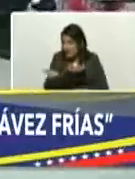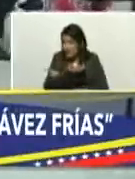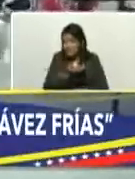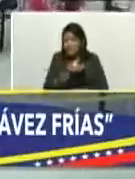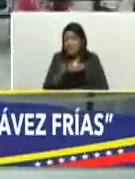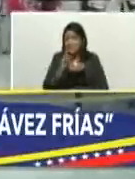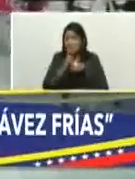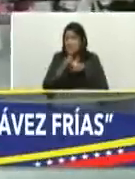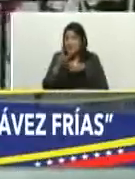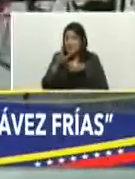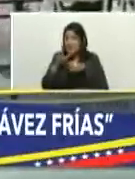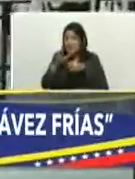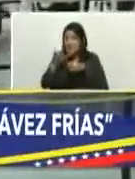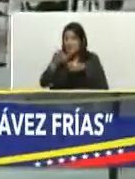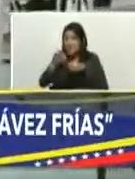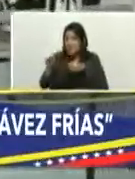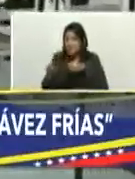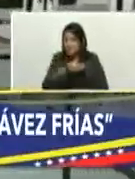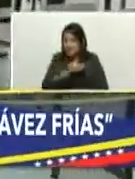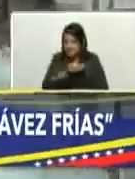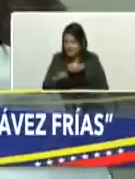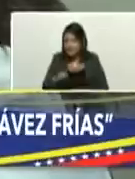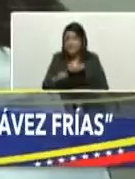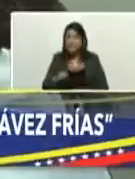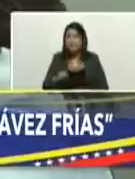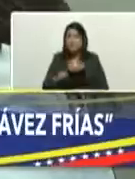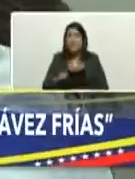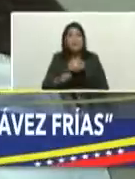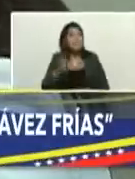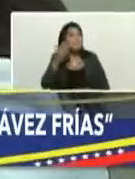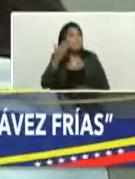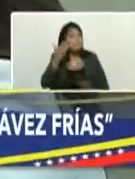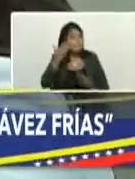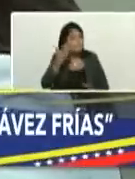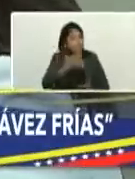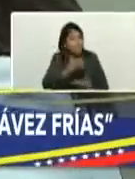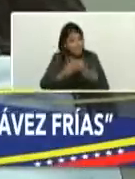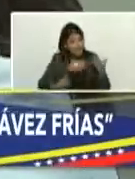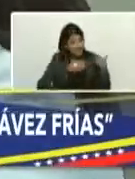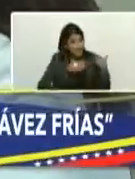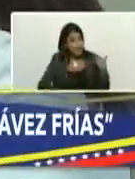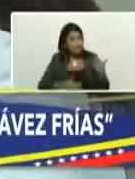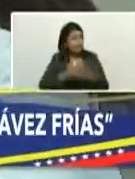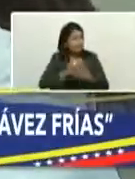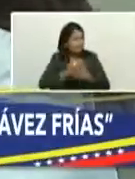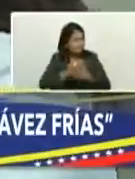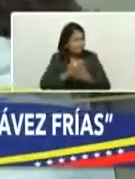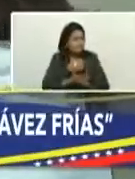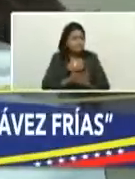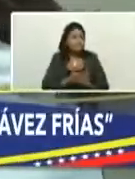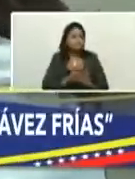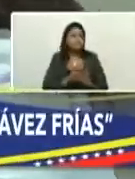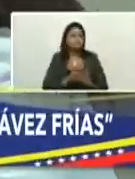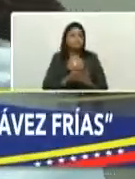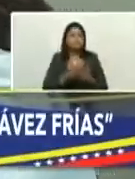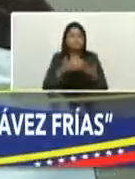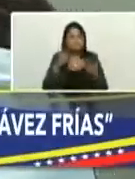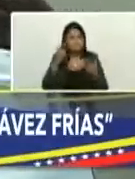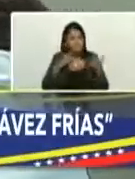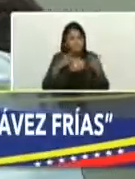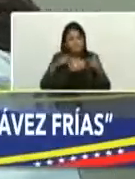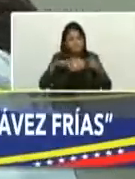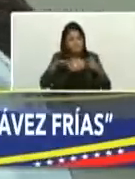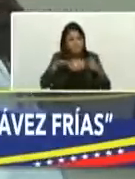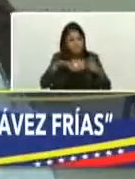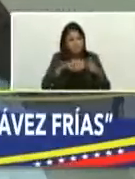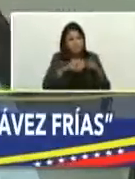Nulis Moreno? Bueno, presidente, reciba un saludo cordial, socialista y profundamente chavista, desde aquí, desde el estado Táchira, lugar donde